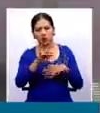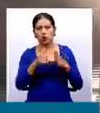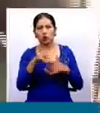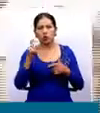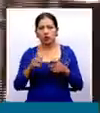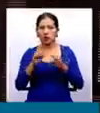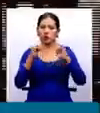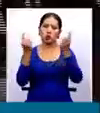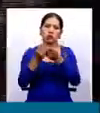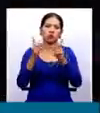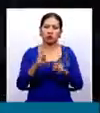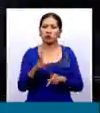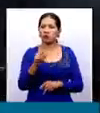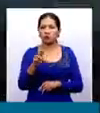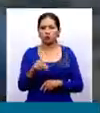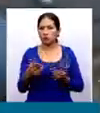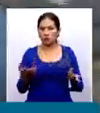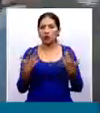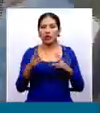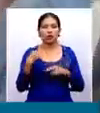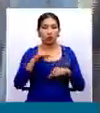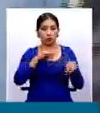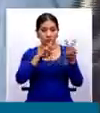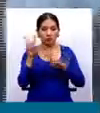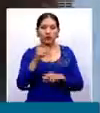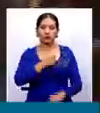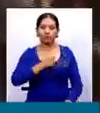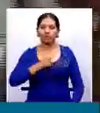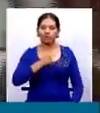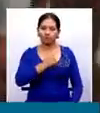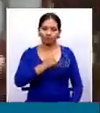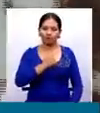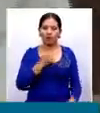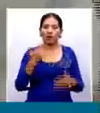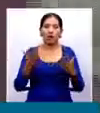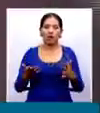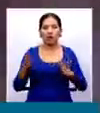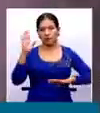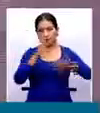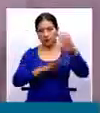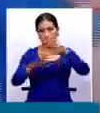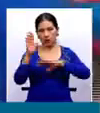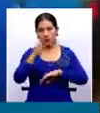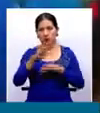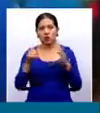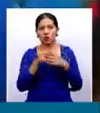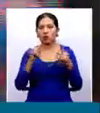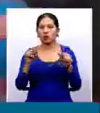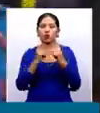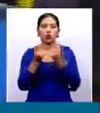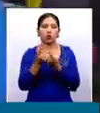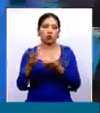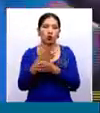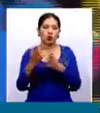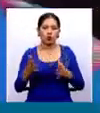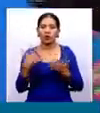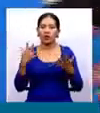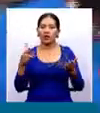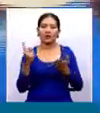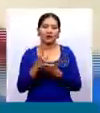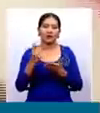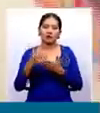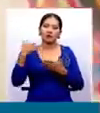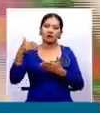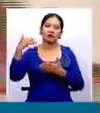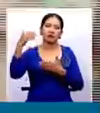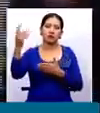de personas. Lamentamos de verdad y estamos muy preocupados que estos compañeros frecuentemente vayan